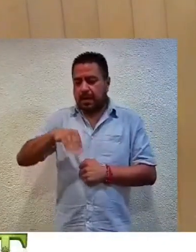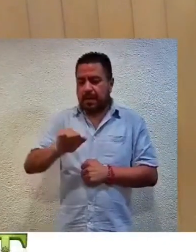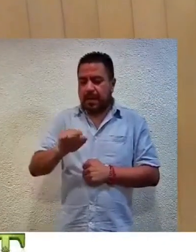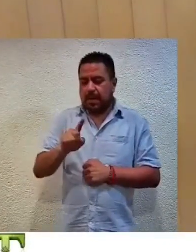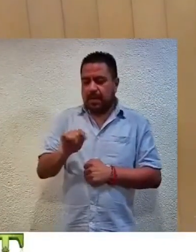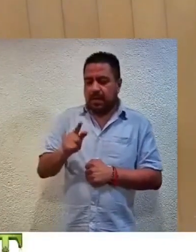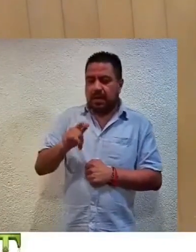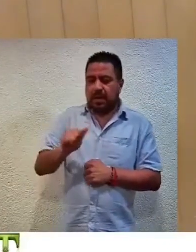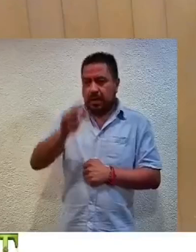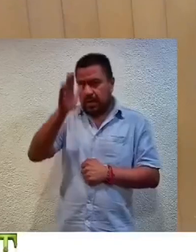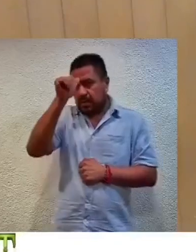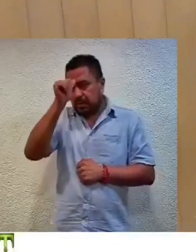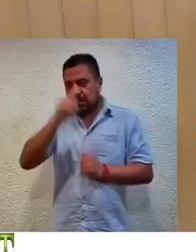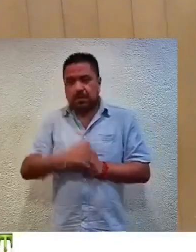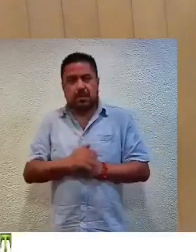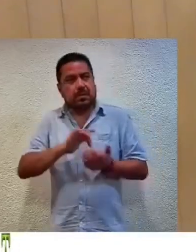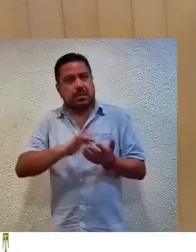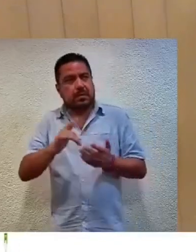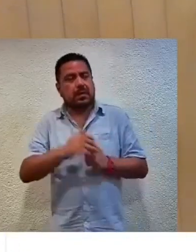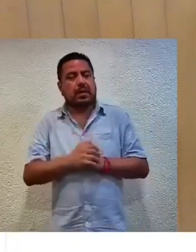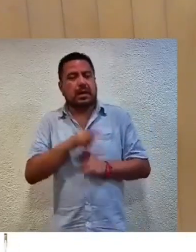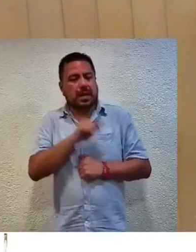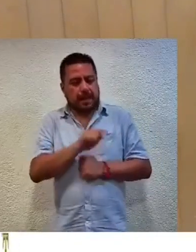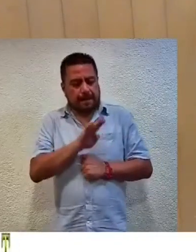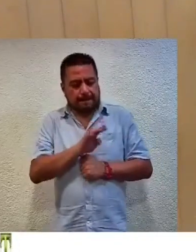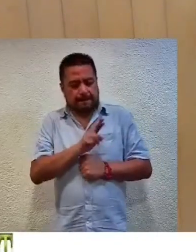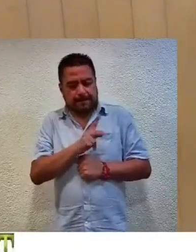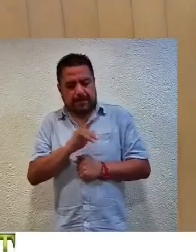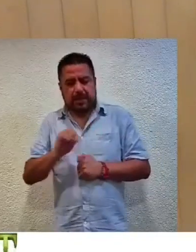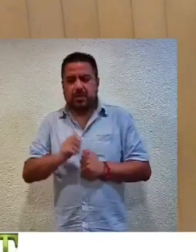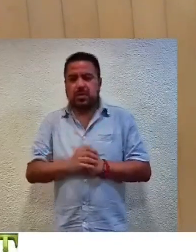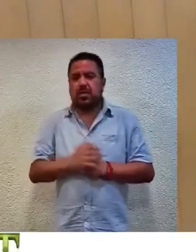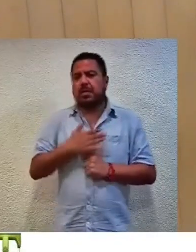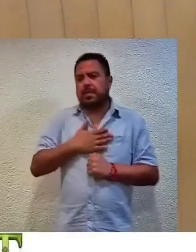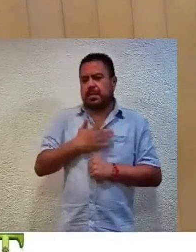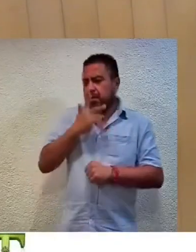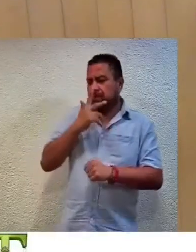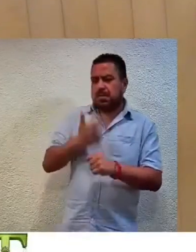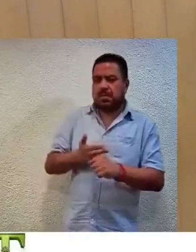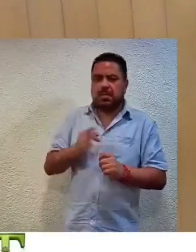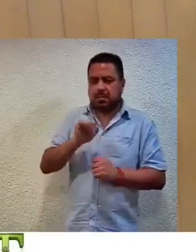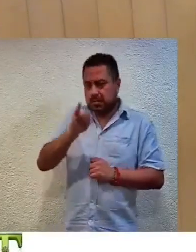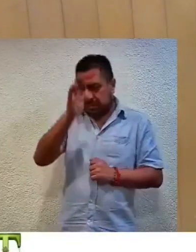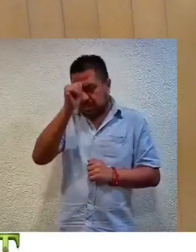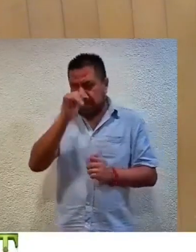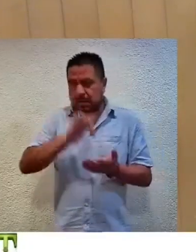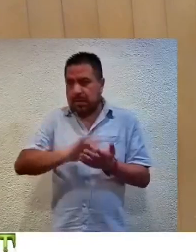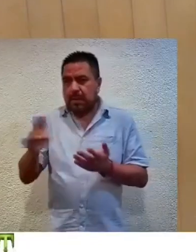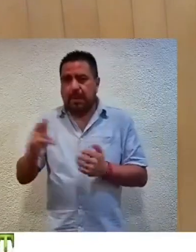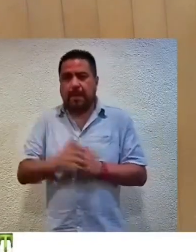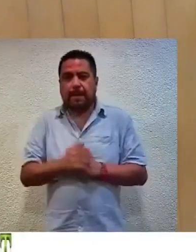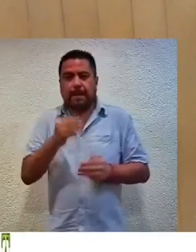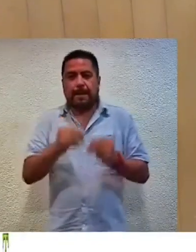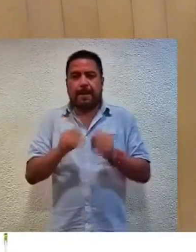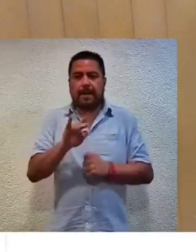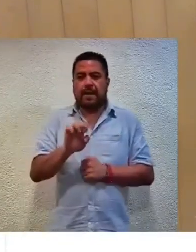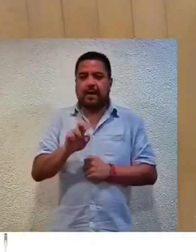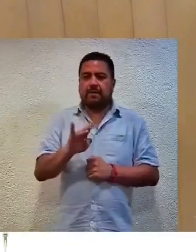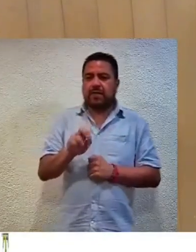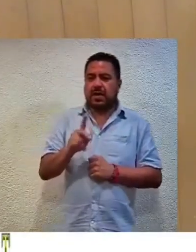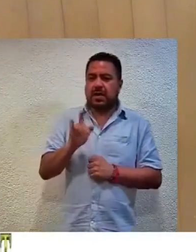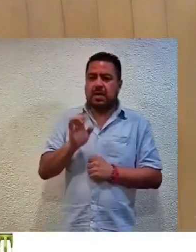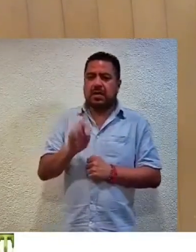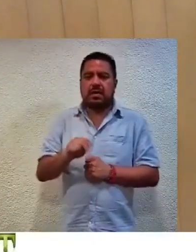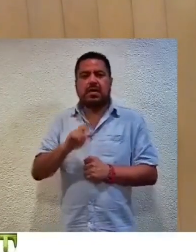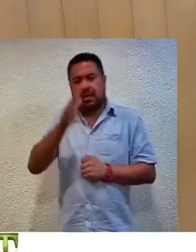Con el proyecto. Gracias, magistrada. Magistrada Ponente, Hilda Rosa Delgado Brito. Con el proyecto. Gracias, magistrada. Magistrada Evelyn Rodríguez Chinol.